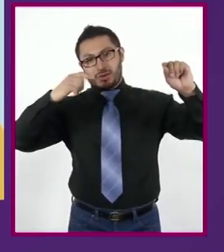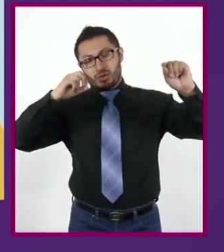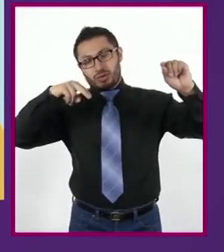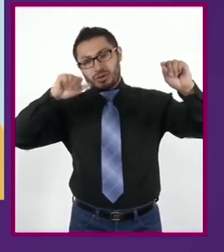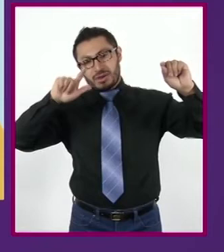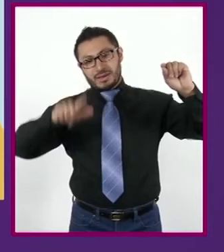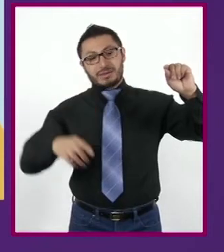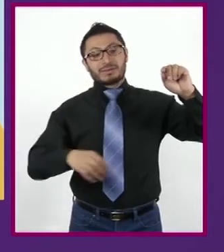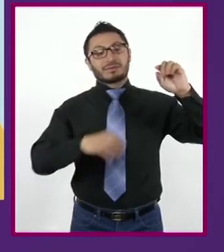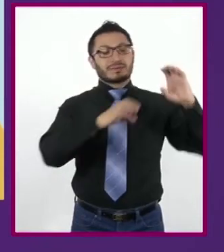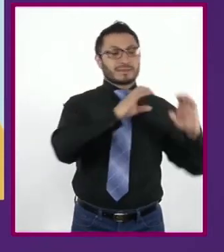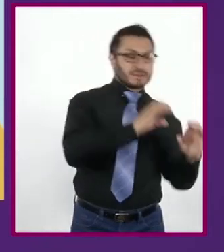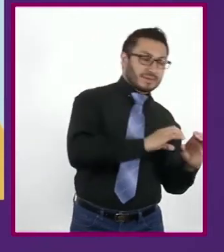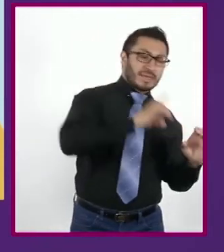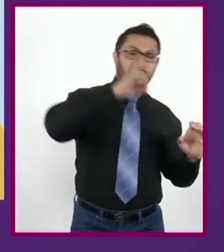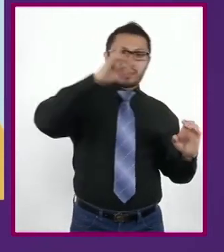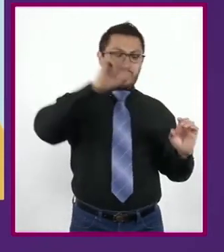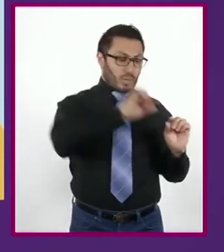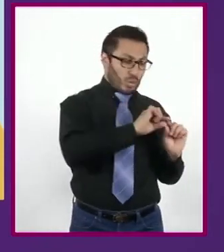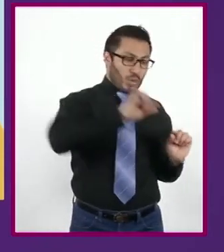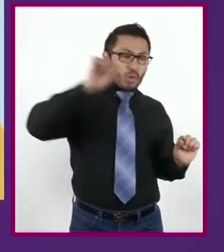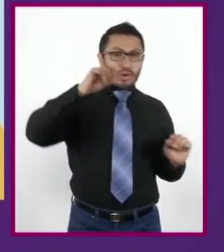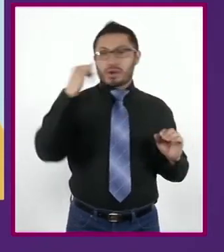es también diagonal del rectángulo.